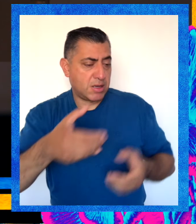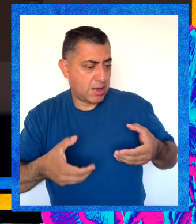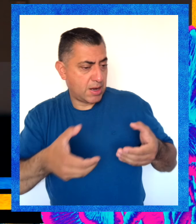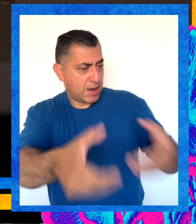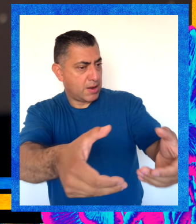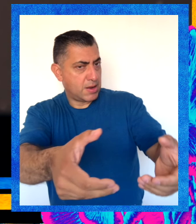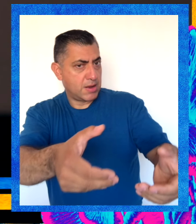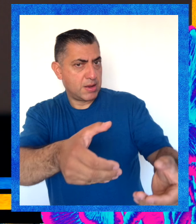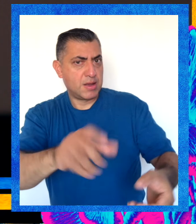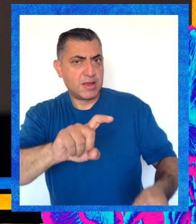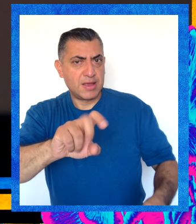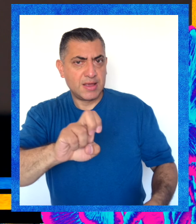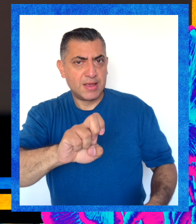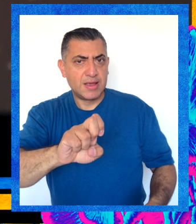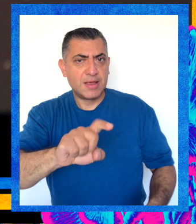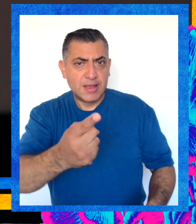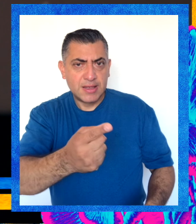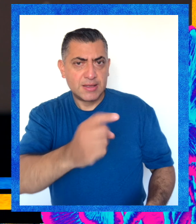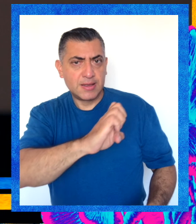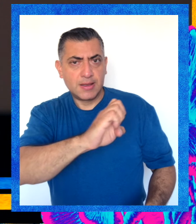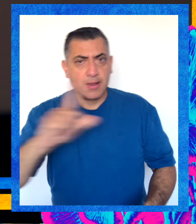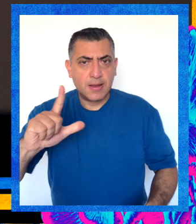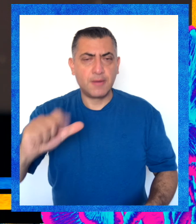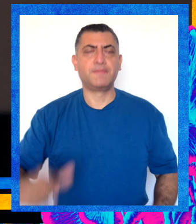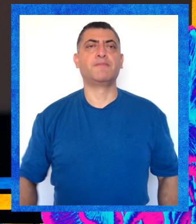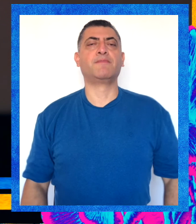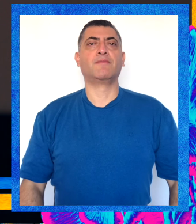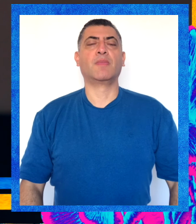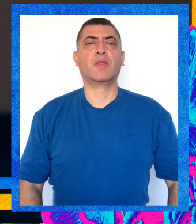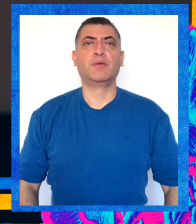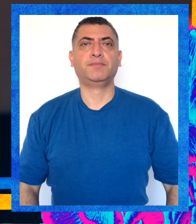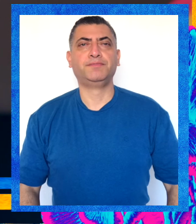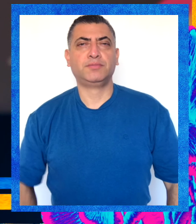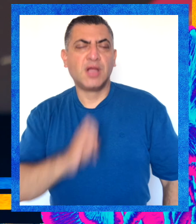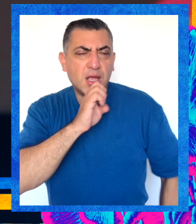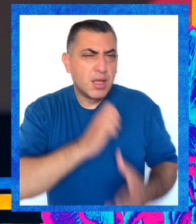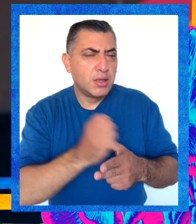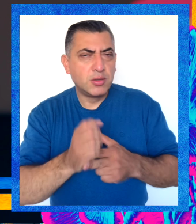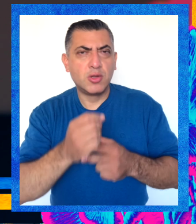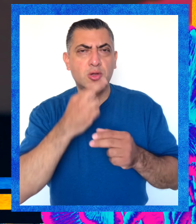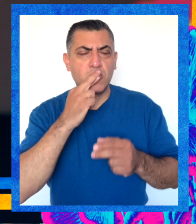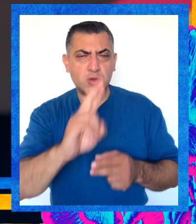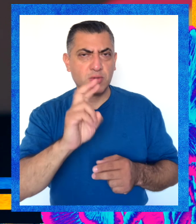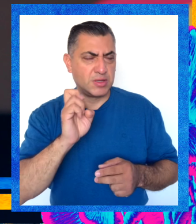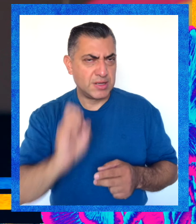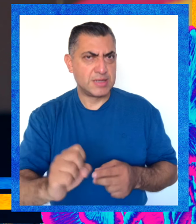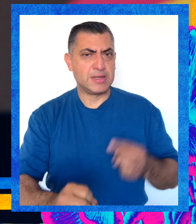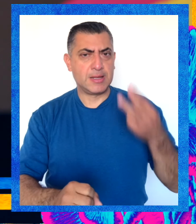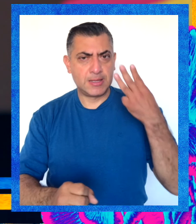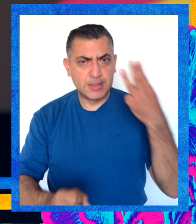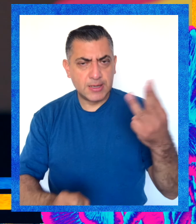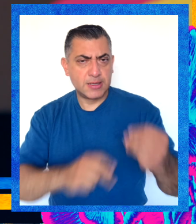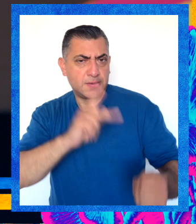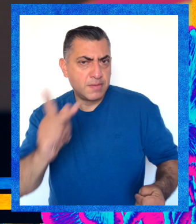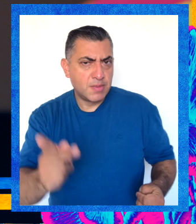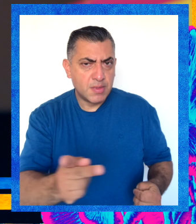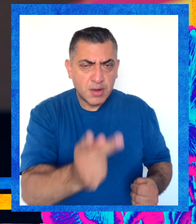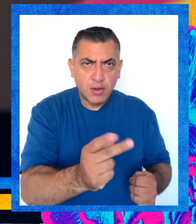camino que es él así que vamos a tratar de responder en estos minutos tres preguntas si es